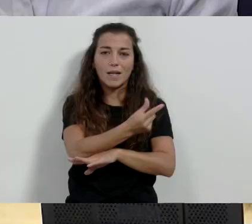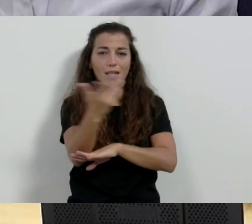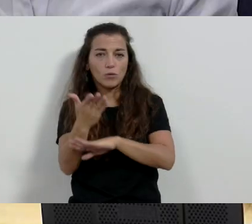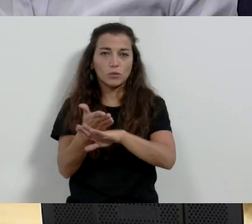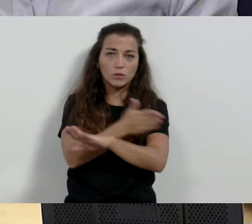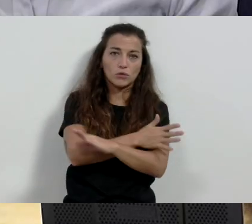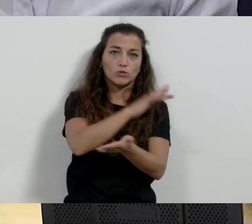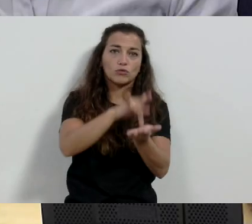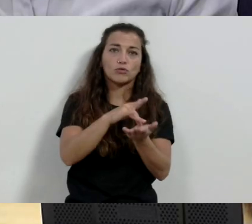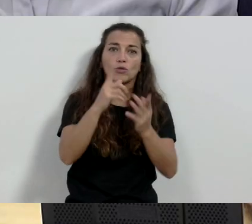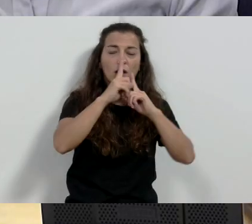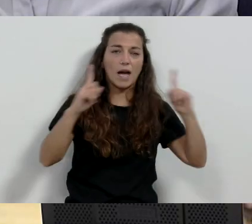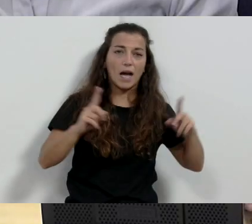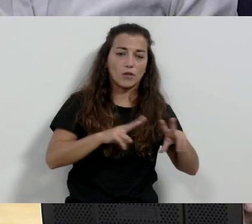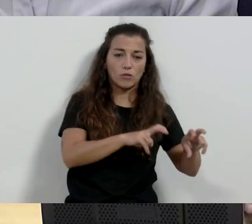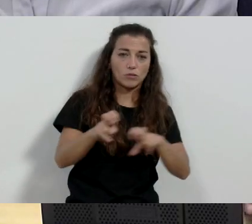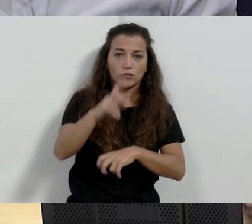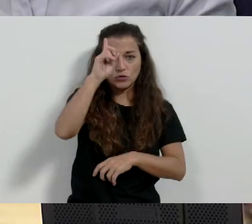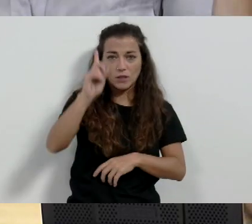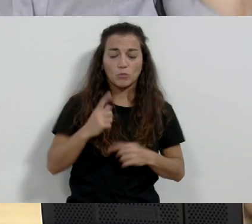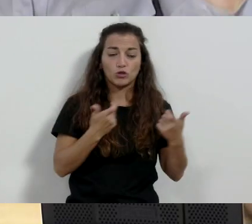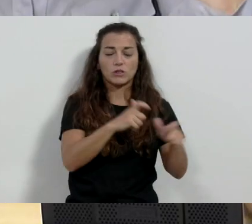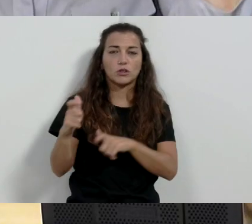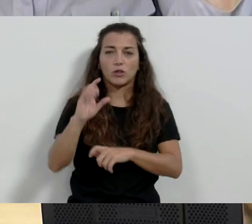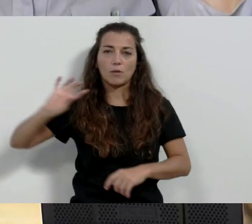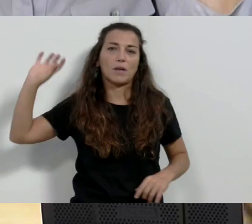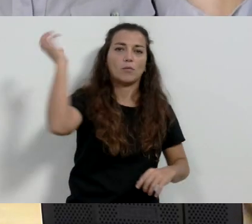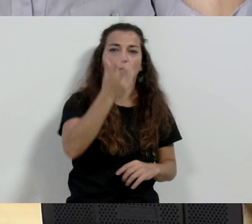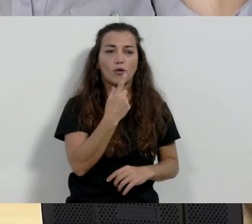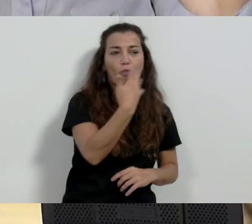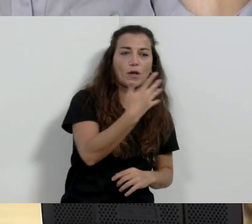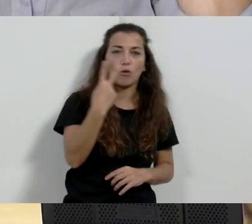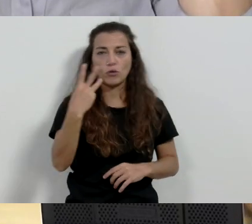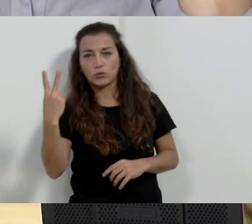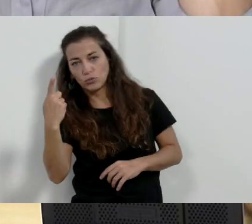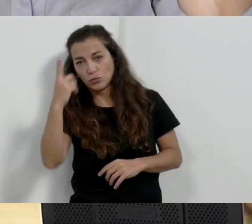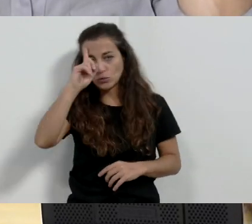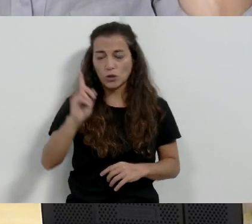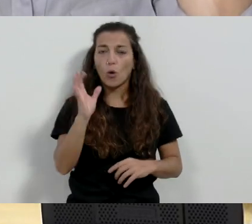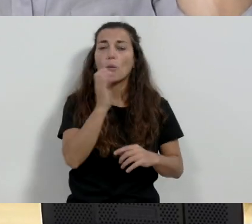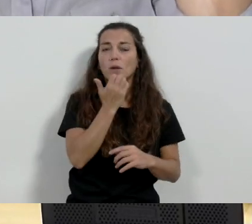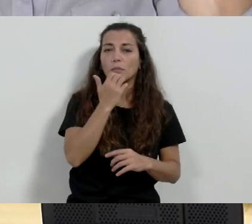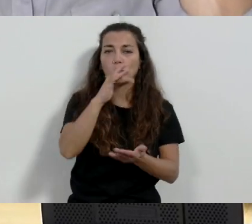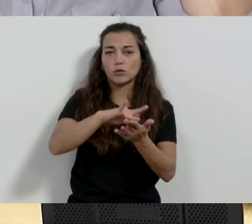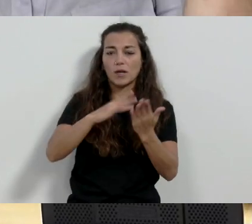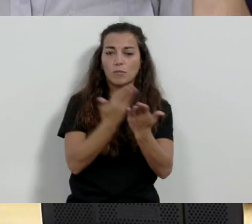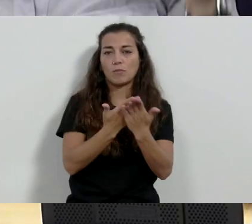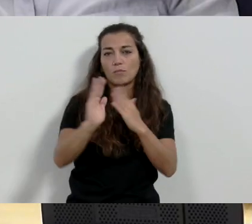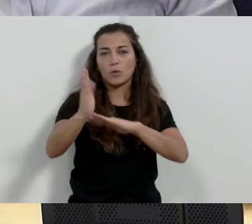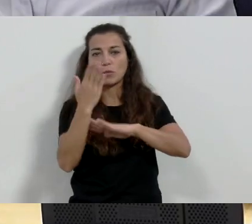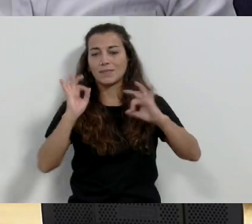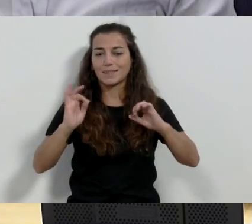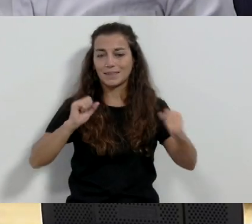año no sabemos si vamos a tener 5 sectores de balonmano, 2, 1, o vamos a tener alguna propuesta de alguna carrera interesante o